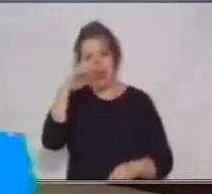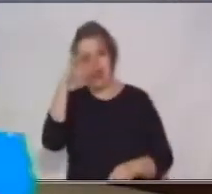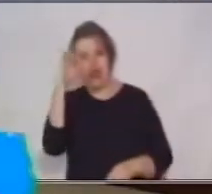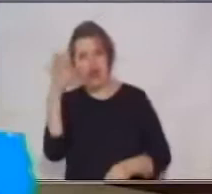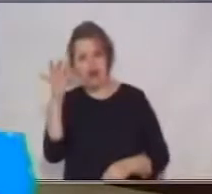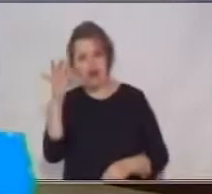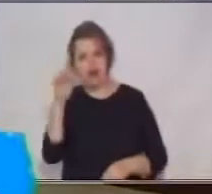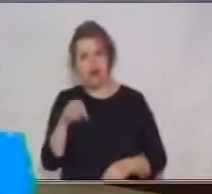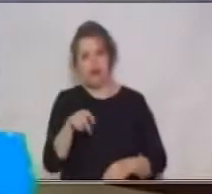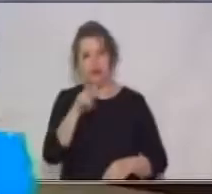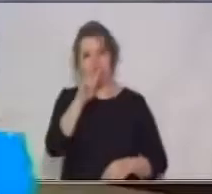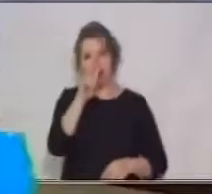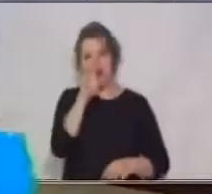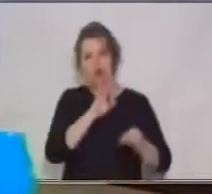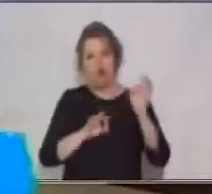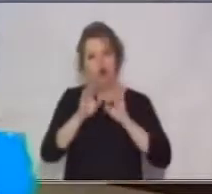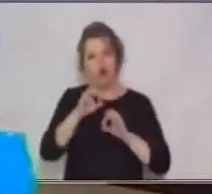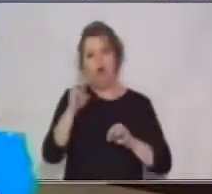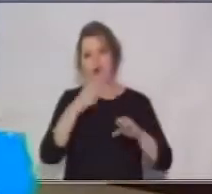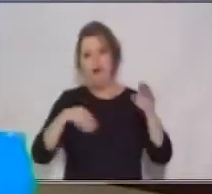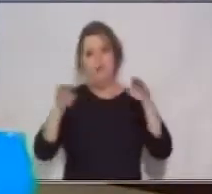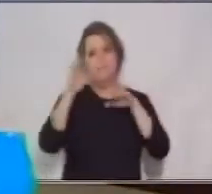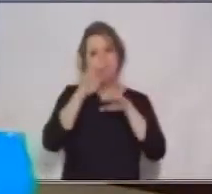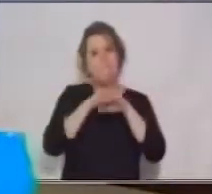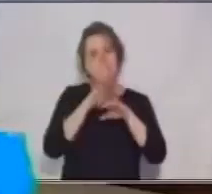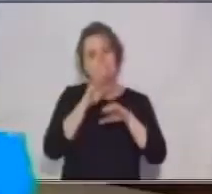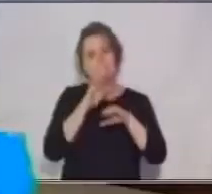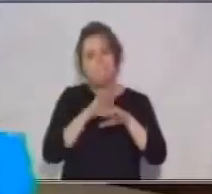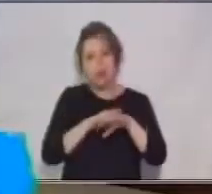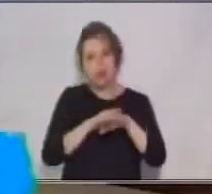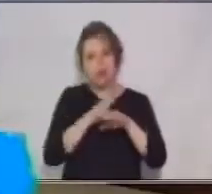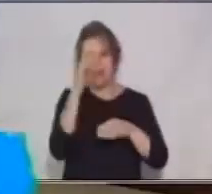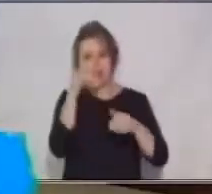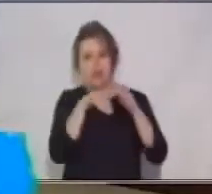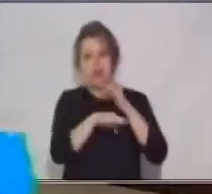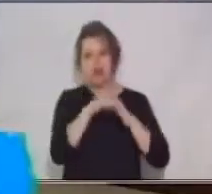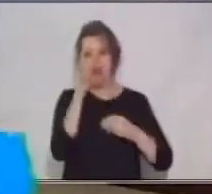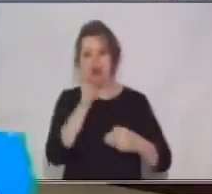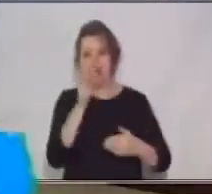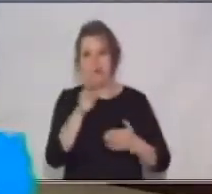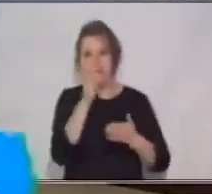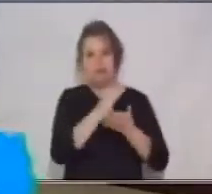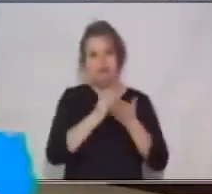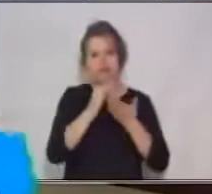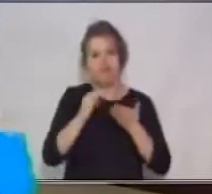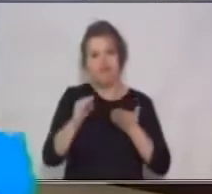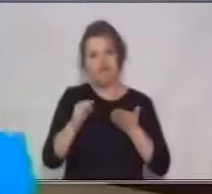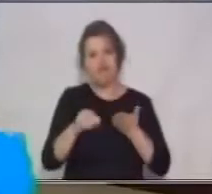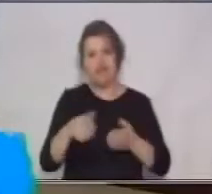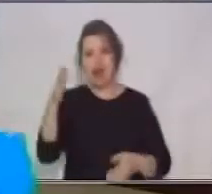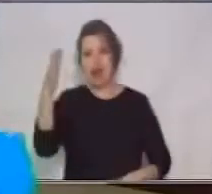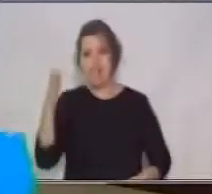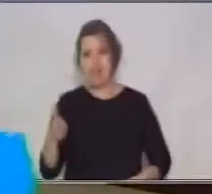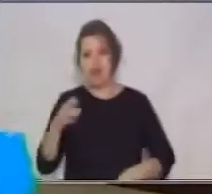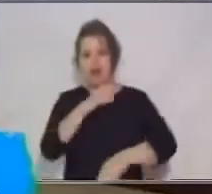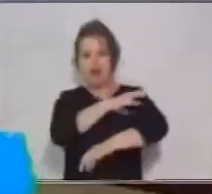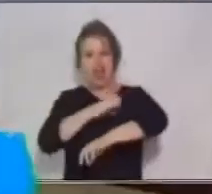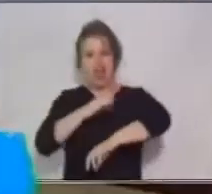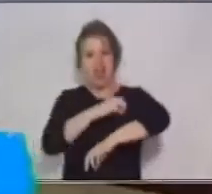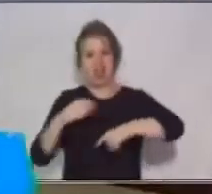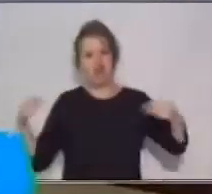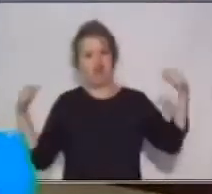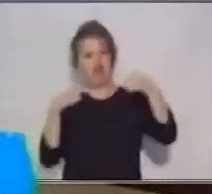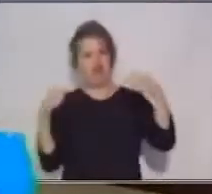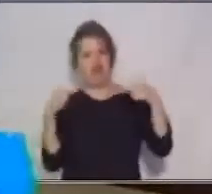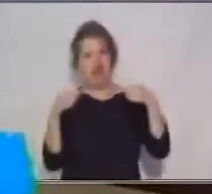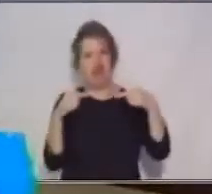recae entre dos o más sujetos dentro de una oración simple. Por lo tanto, el perro y el gato se pelean. Estamos hablando